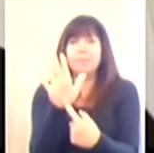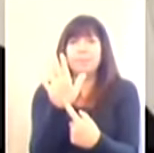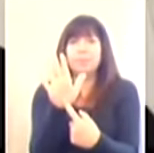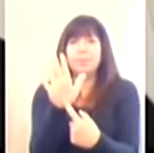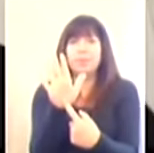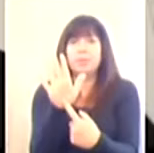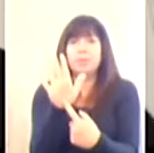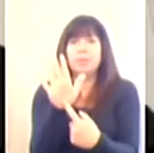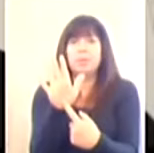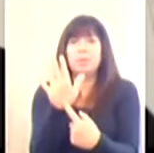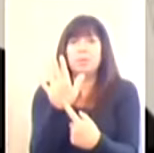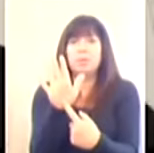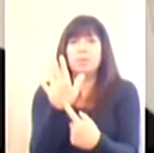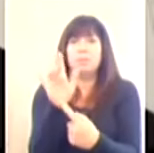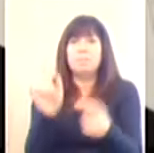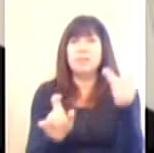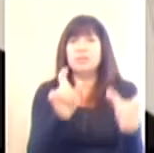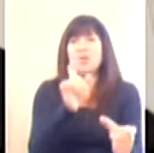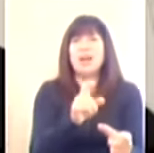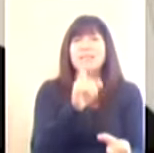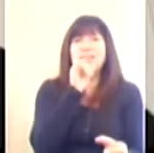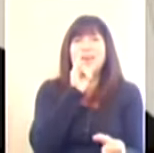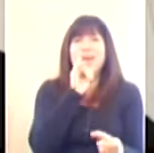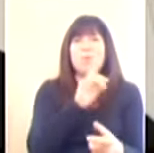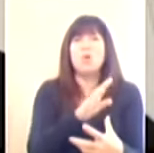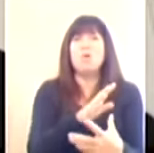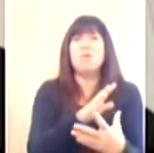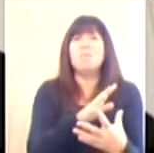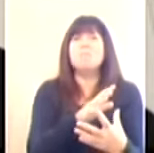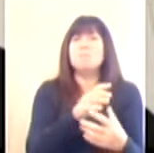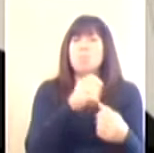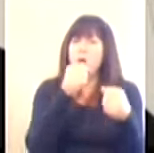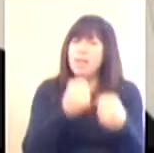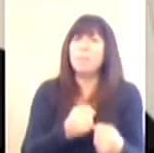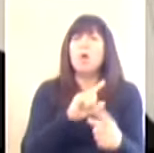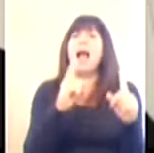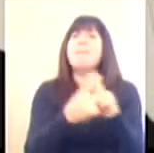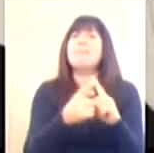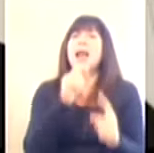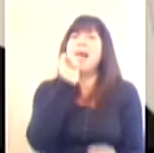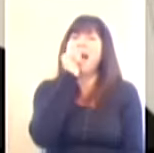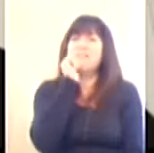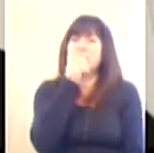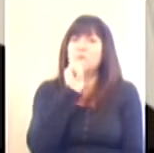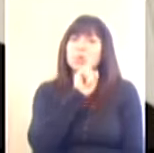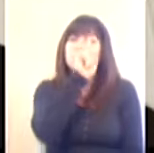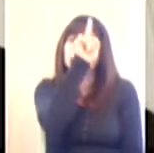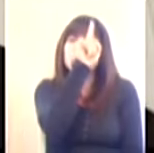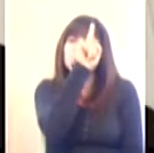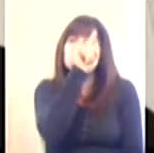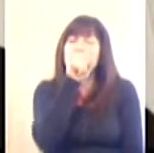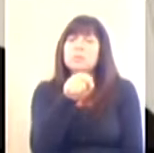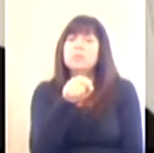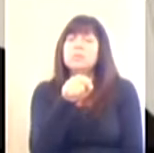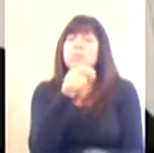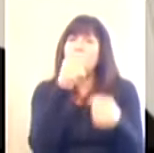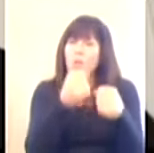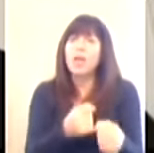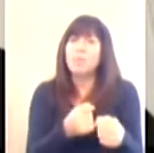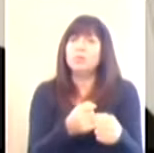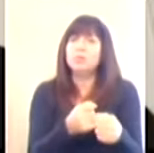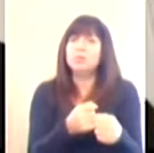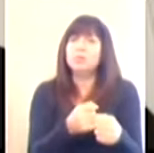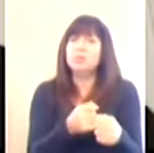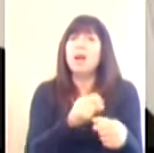que los seres humanos tenemos una enorme capacidad de cambiar nuestros hábitos. En la lucha contra el calentamiento global y el cambio